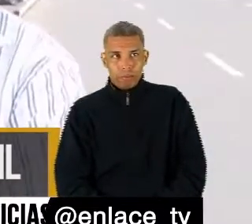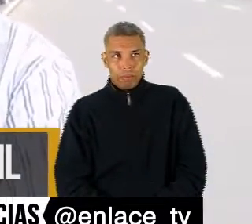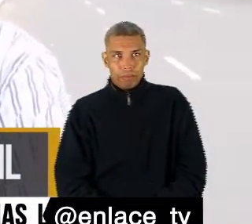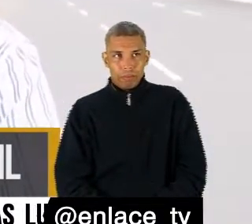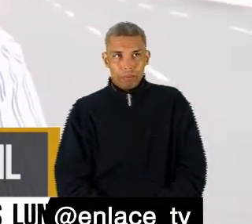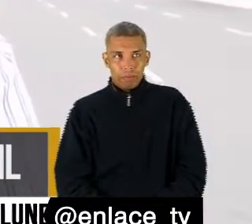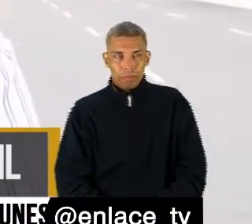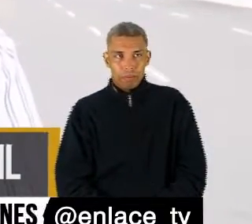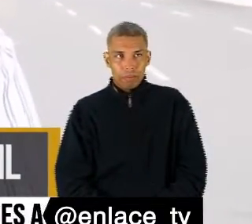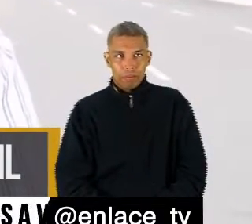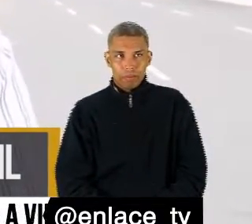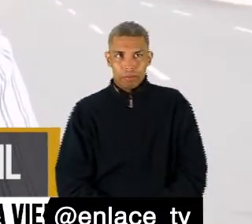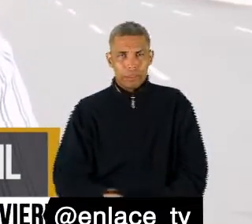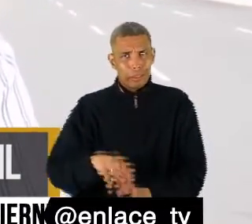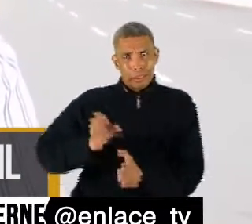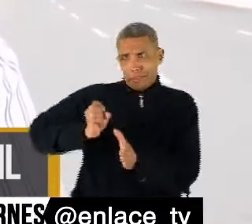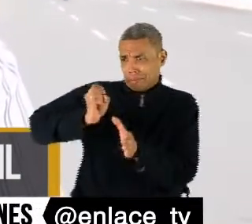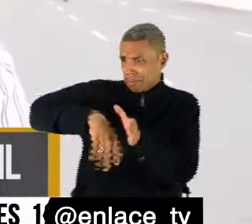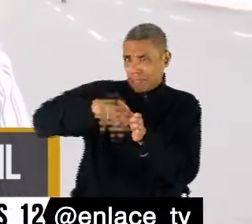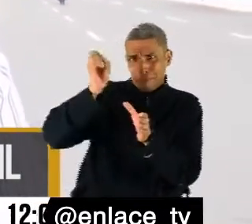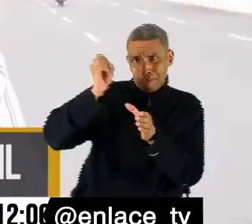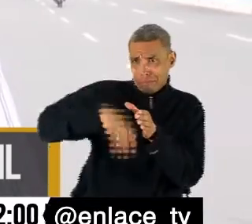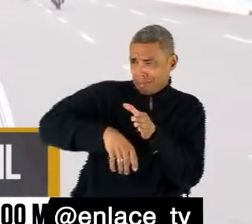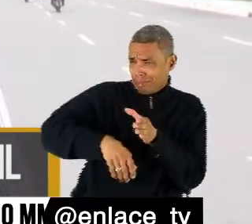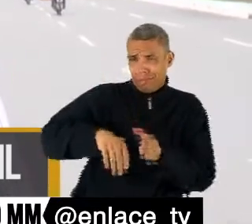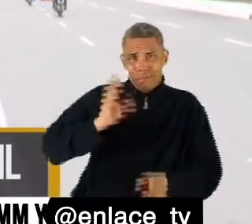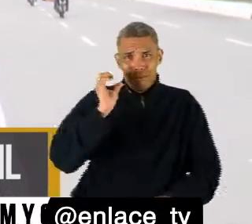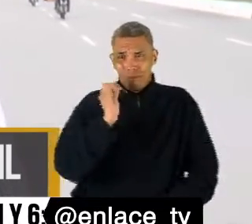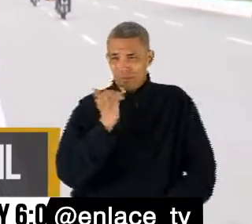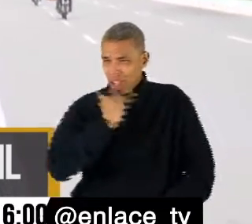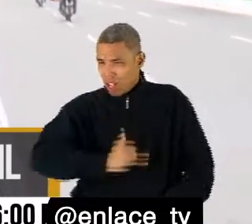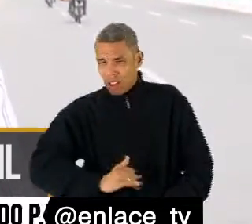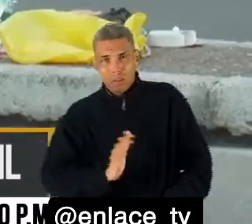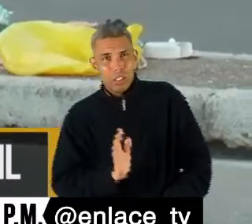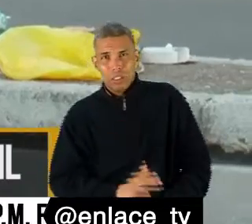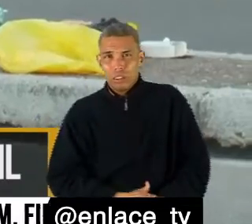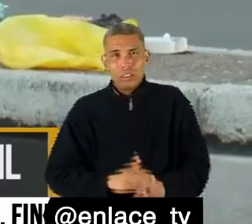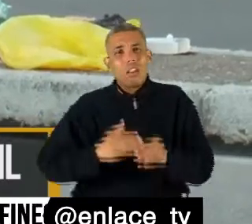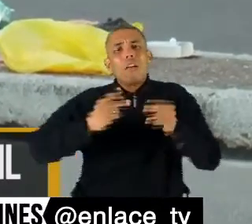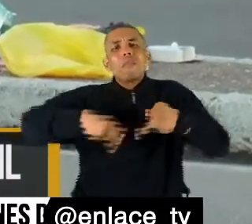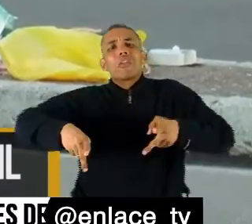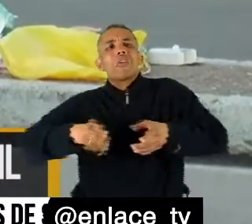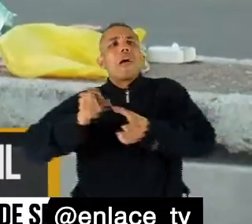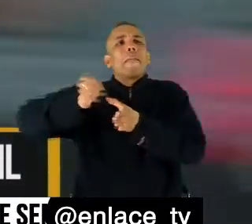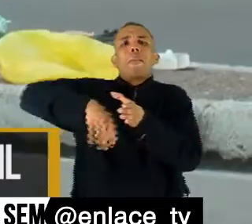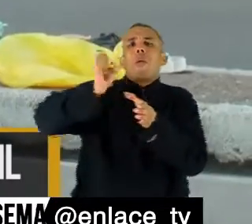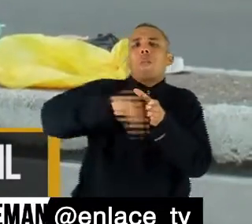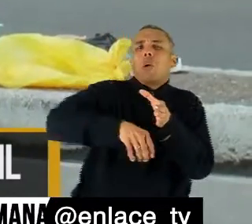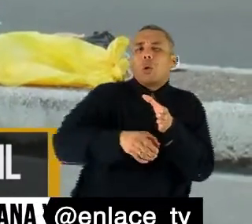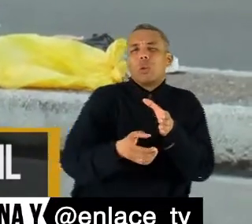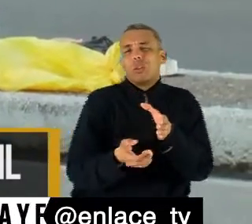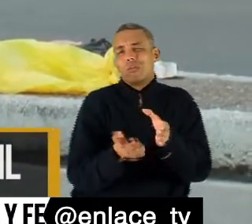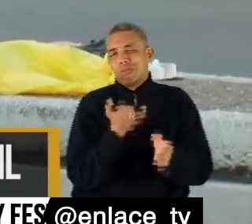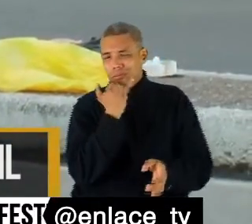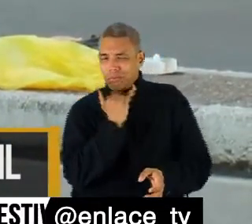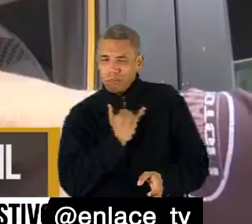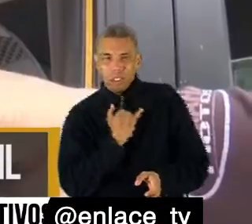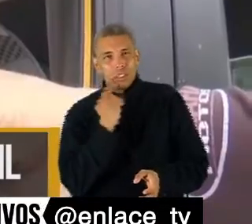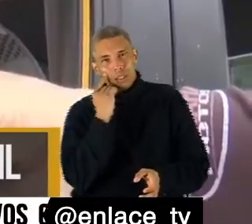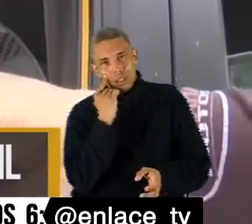está mal que dejen de recoger todo ese basurero. Y que la gente tampoco bote ahí la basura. Y que la gente no bote la basura, tampoco es que tengan un puesto donde botarla.